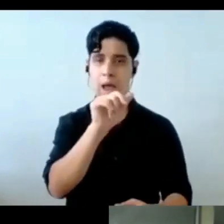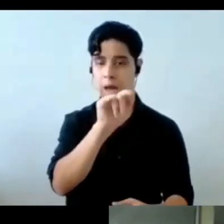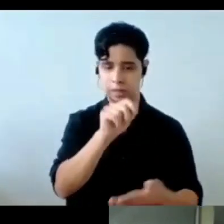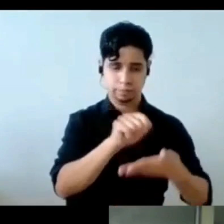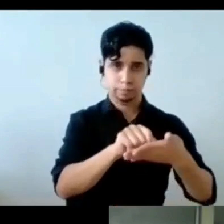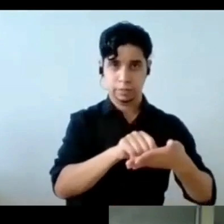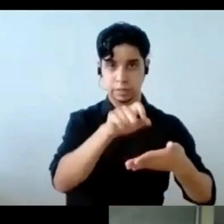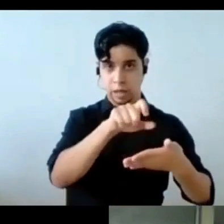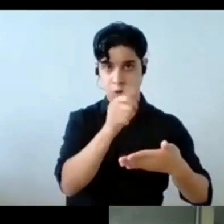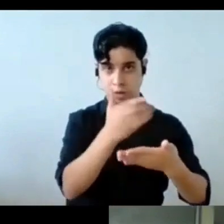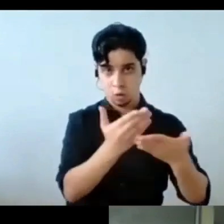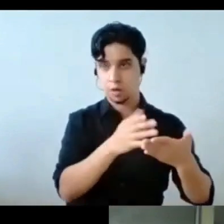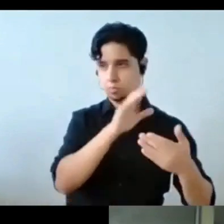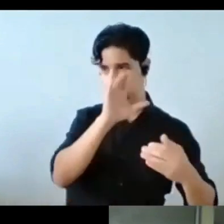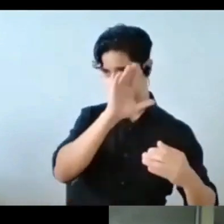gato. Mire,